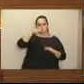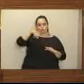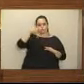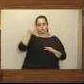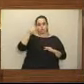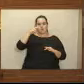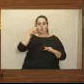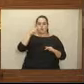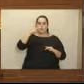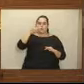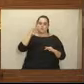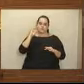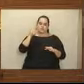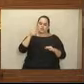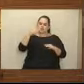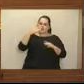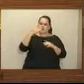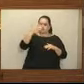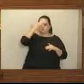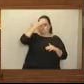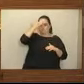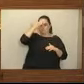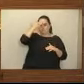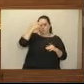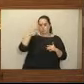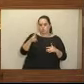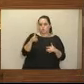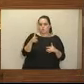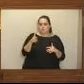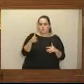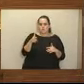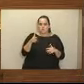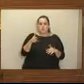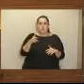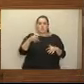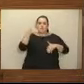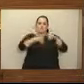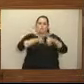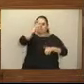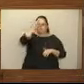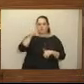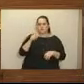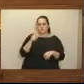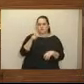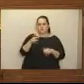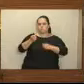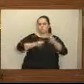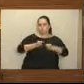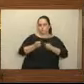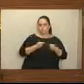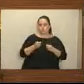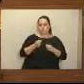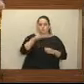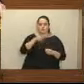clave en la gestión de cuantiosos fondos públicos, de los fondos mineros y de los sucesivos planes de reconversión minera.